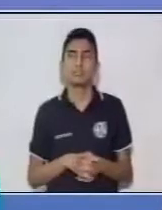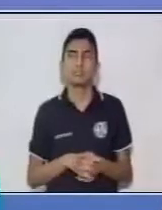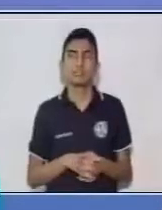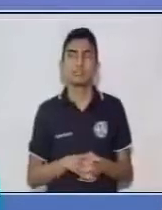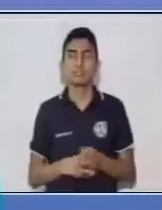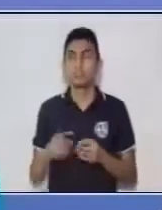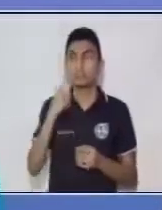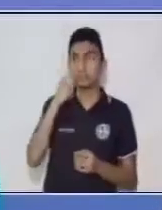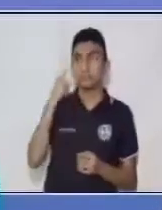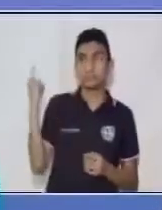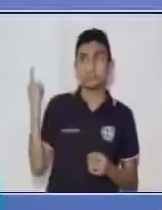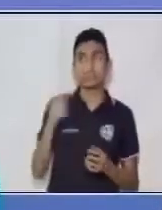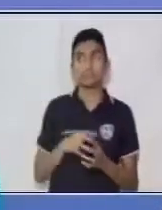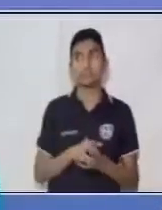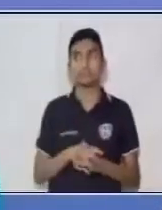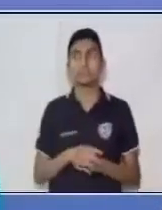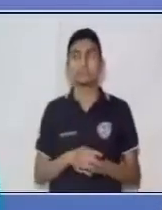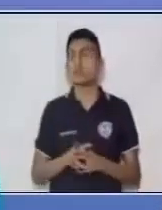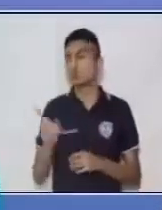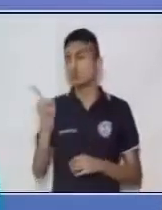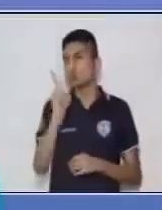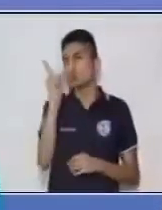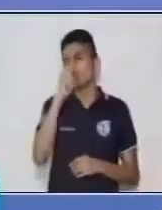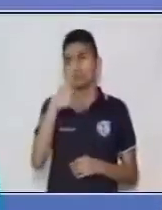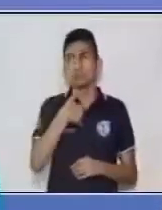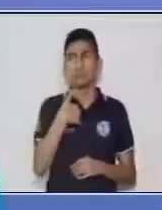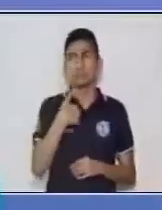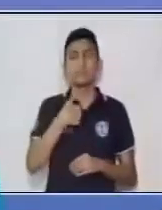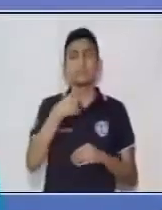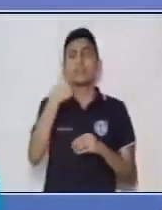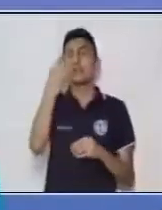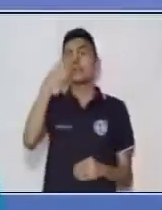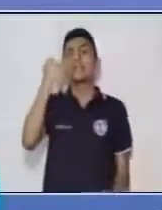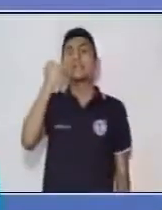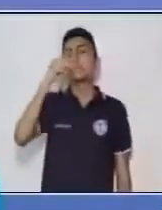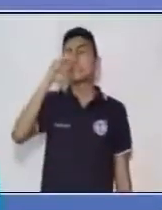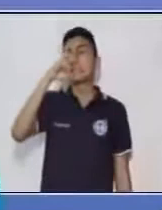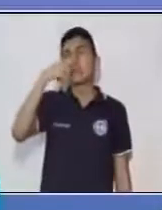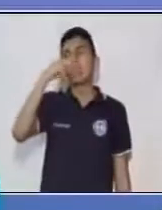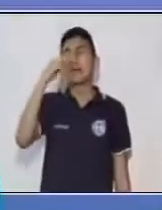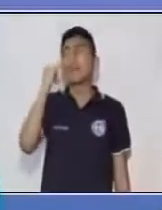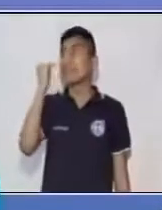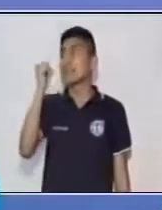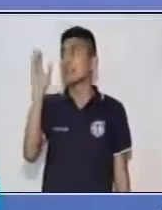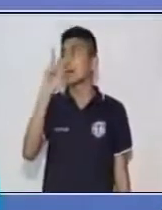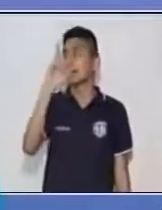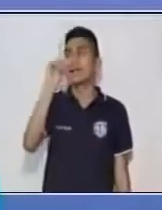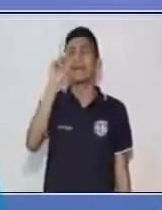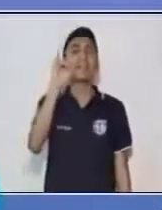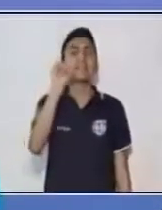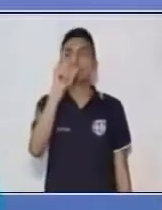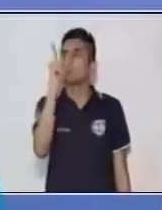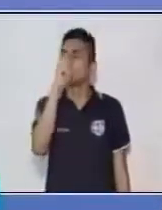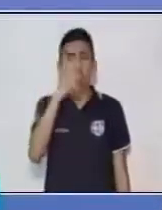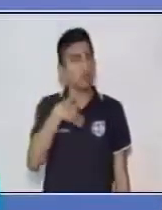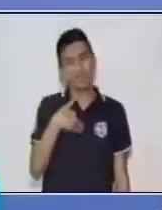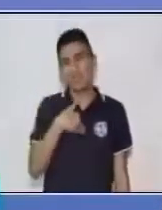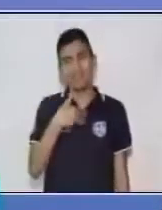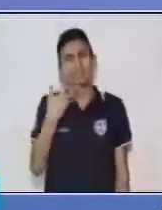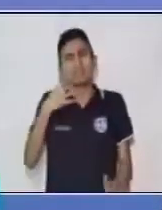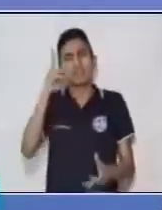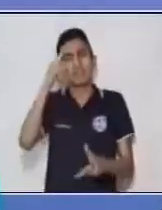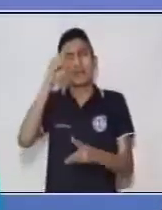Entonces, no tiene simetría radial, solamente tiene simetría